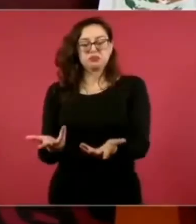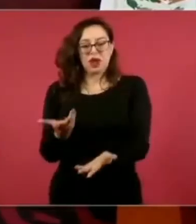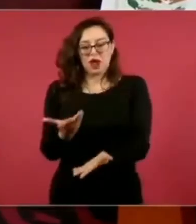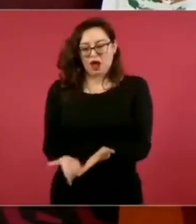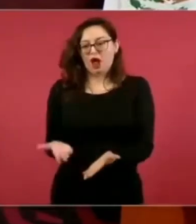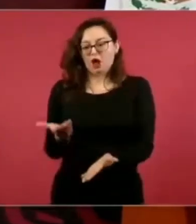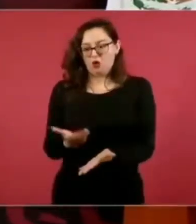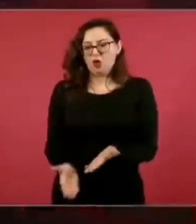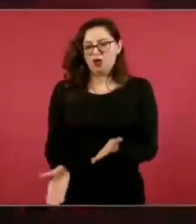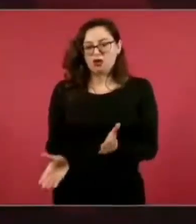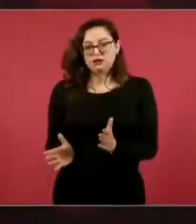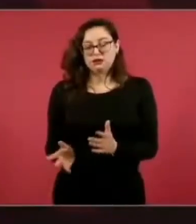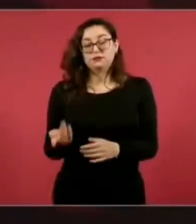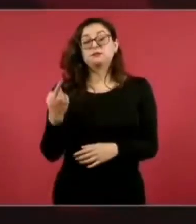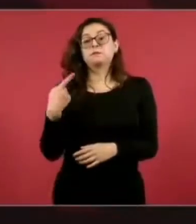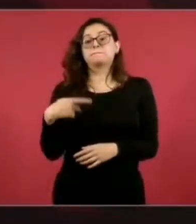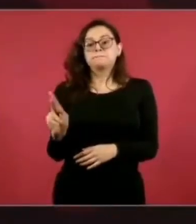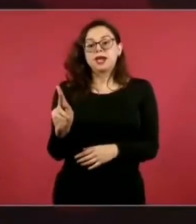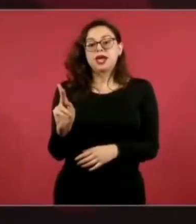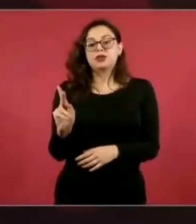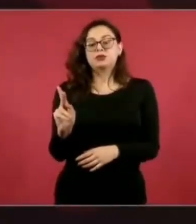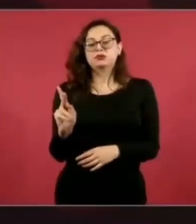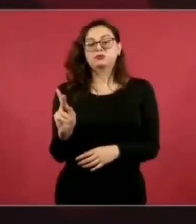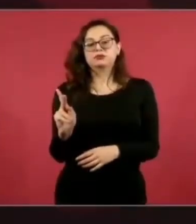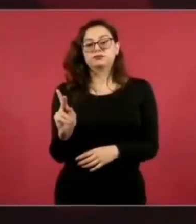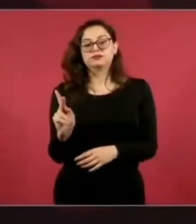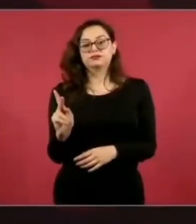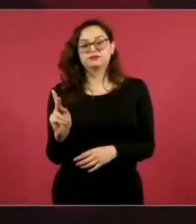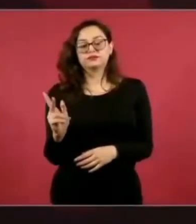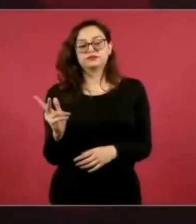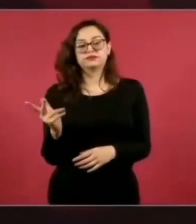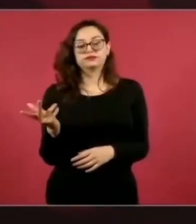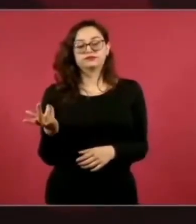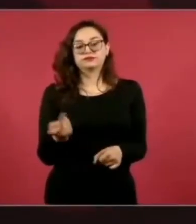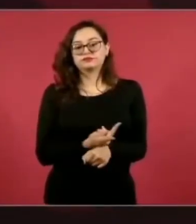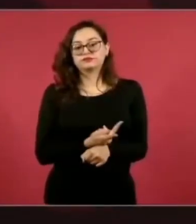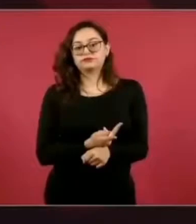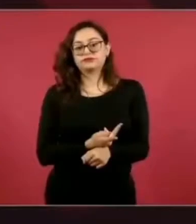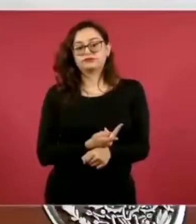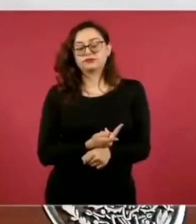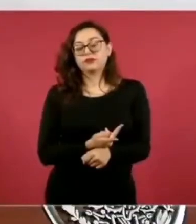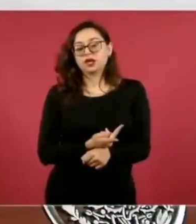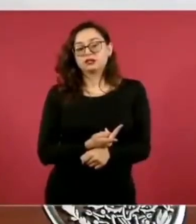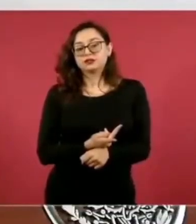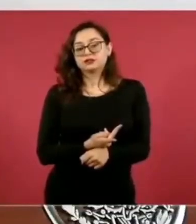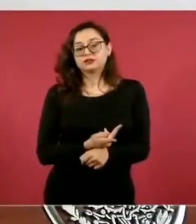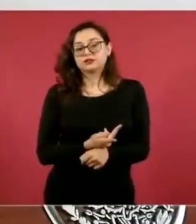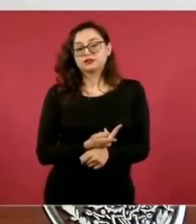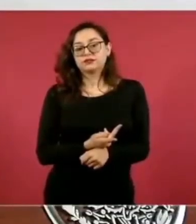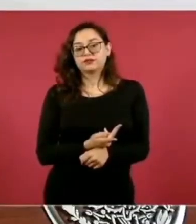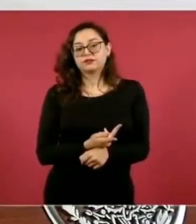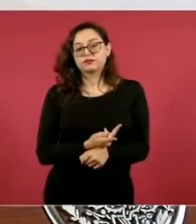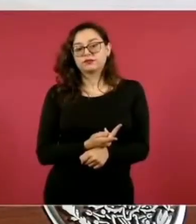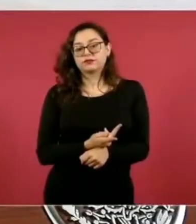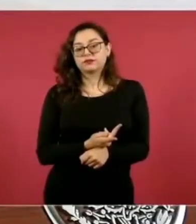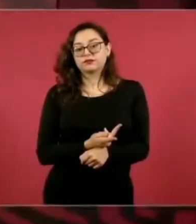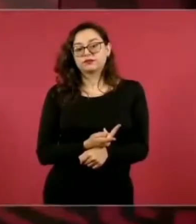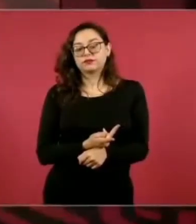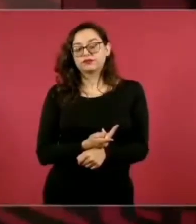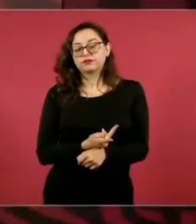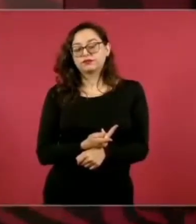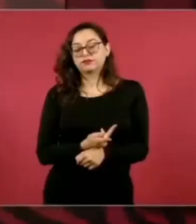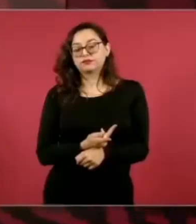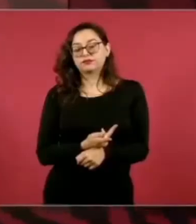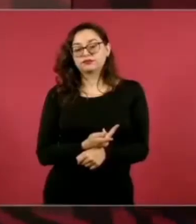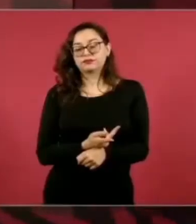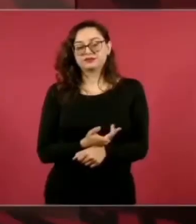ahora. Sin embargo, pasa lo que sucede con los que no pagaban impuestos aquí,